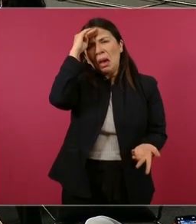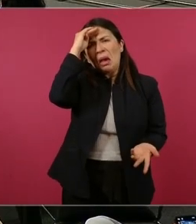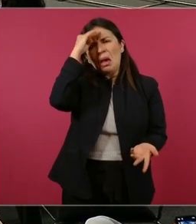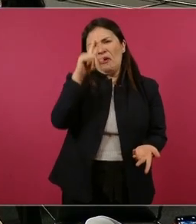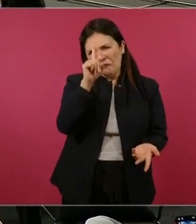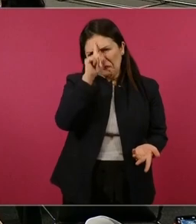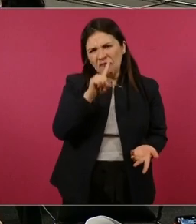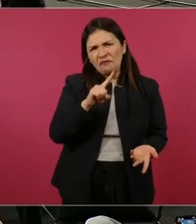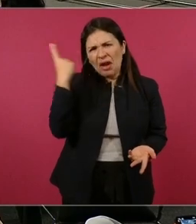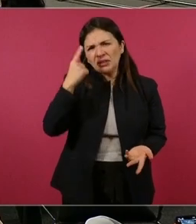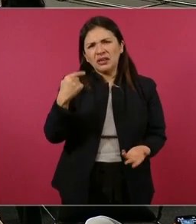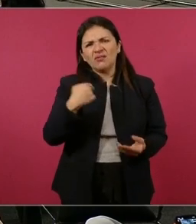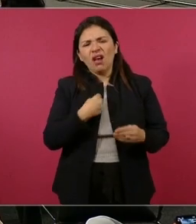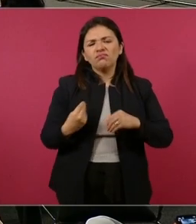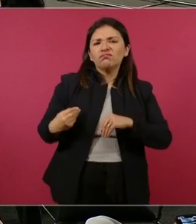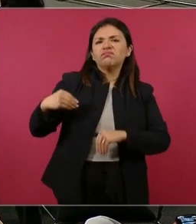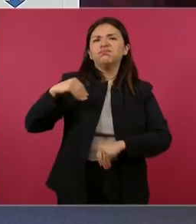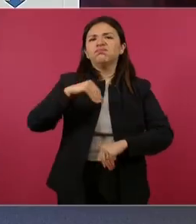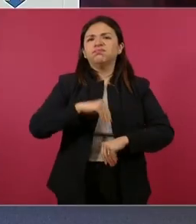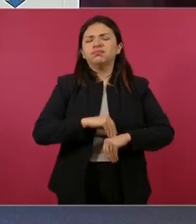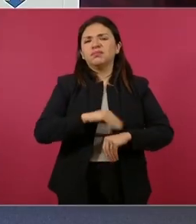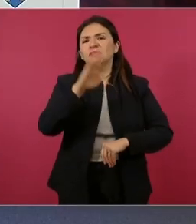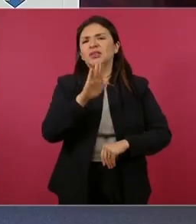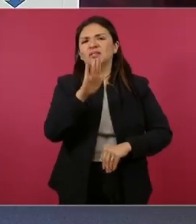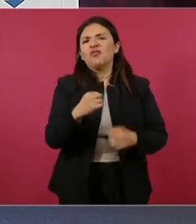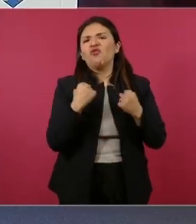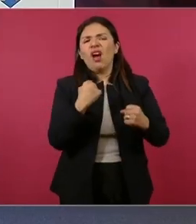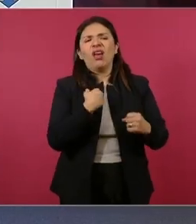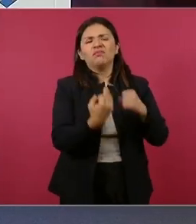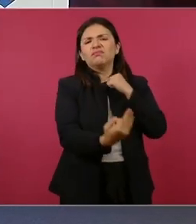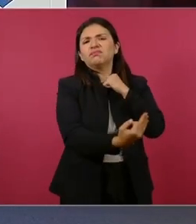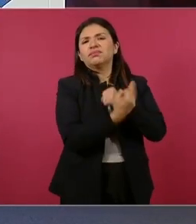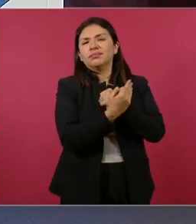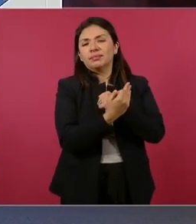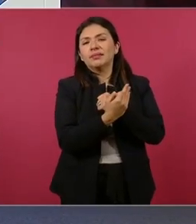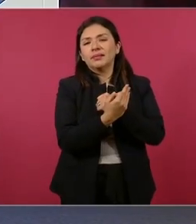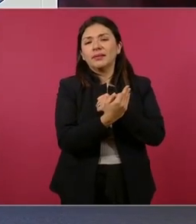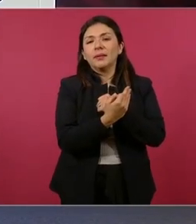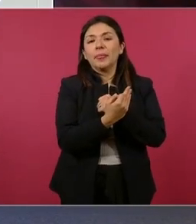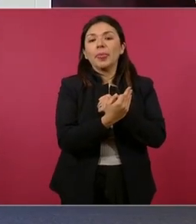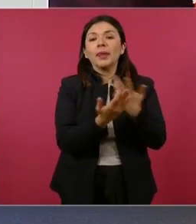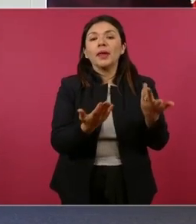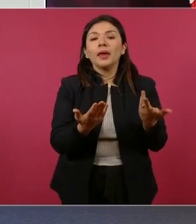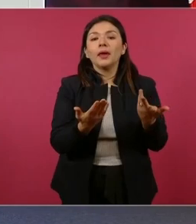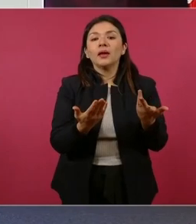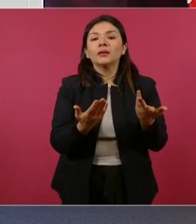legitimarse